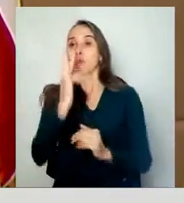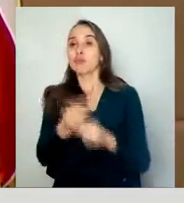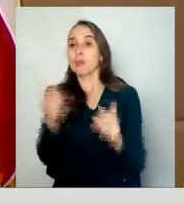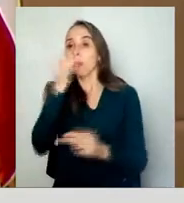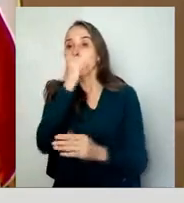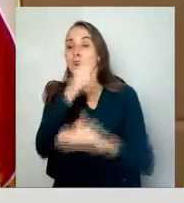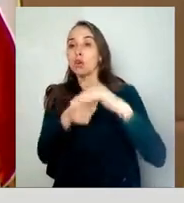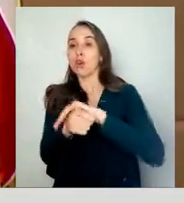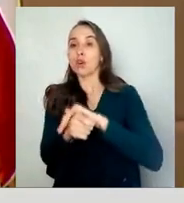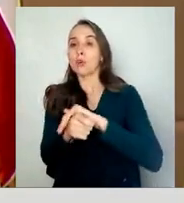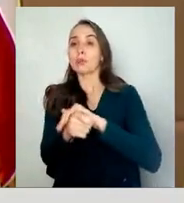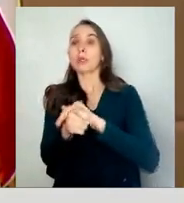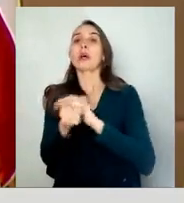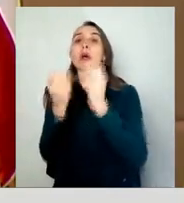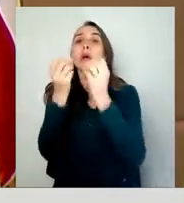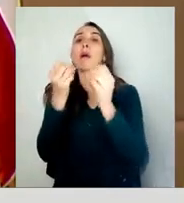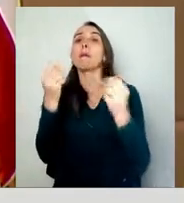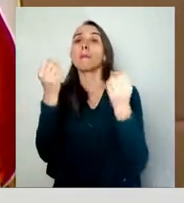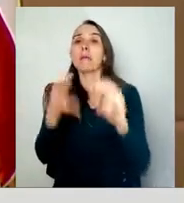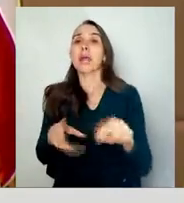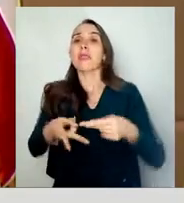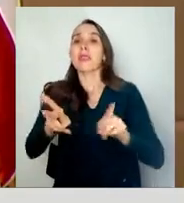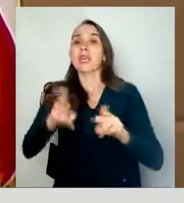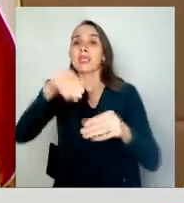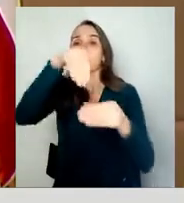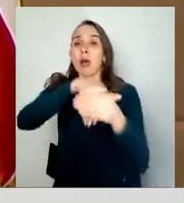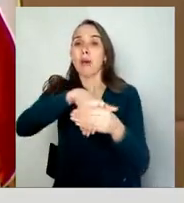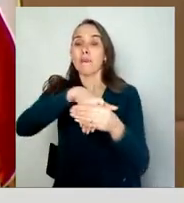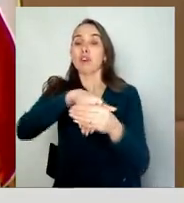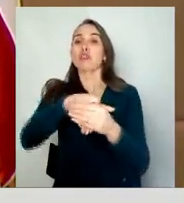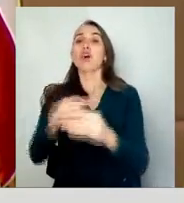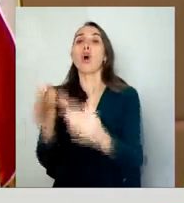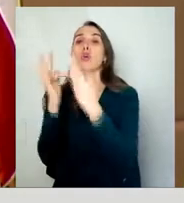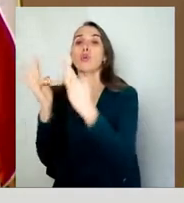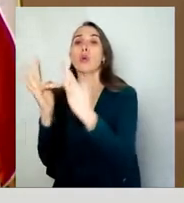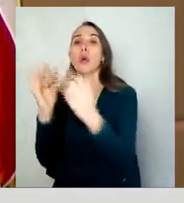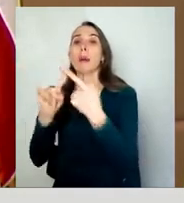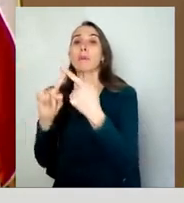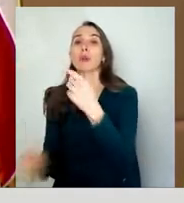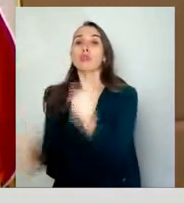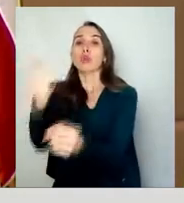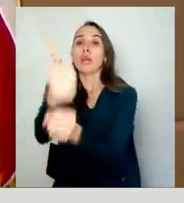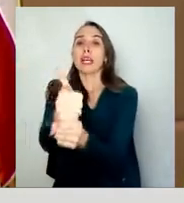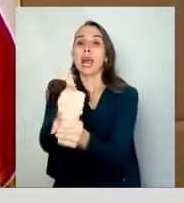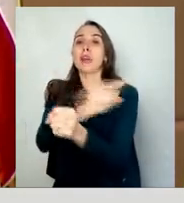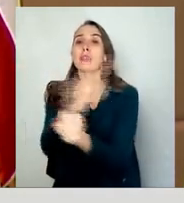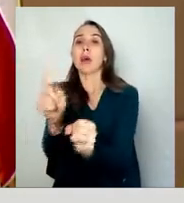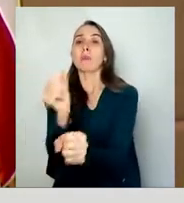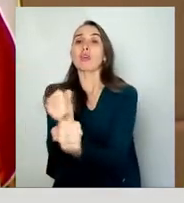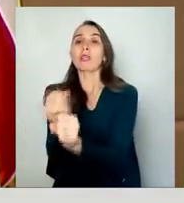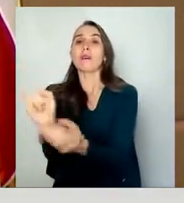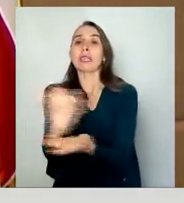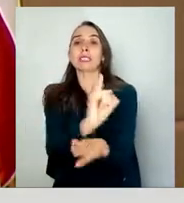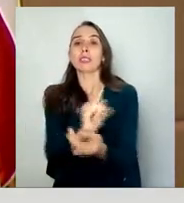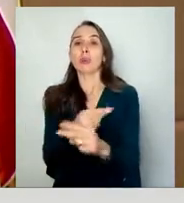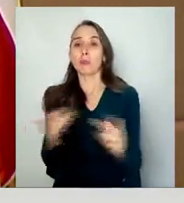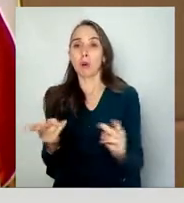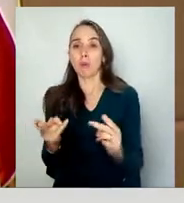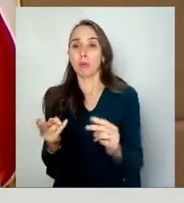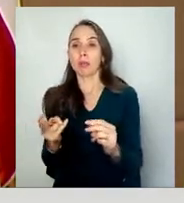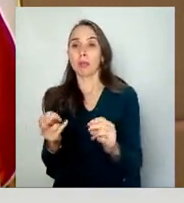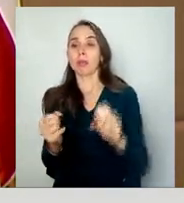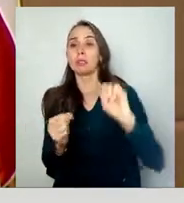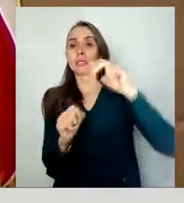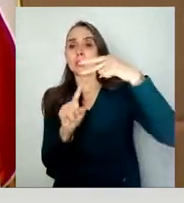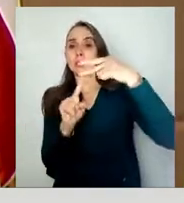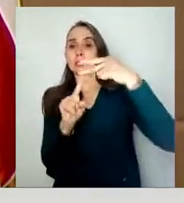pierdan su derecho a voto que no puedan nunca más postular a ningún cargo ni tampoco ejercer en el servicio público y el segundo proyecto